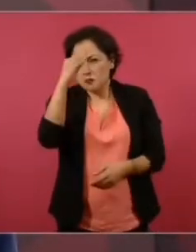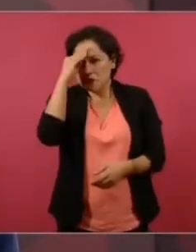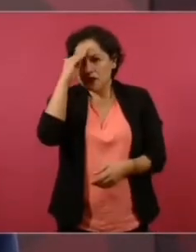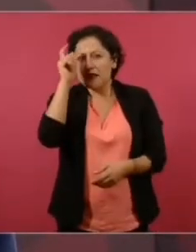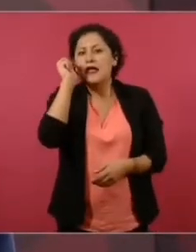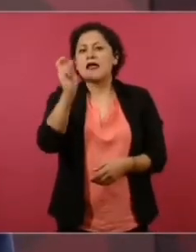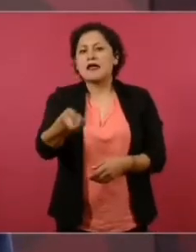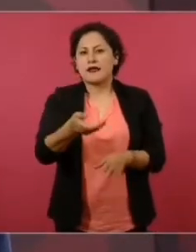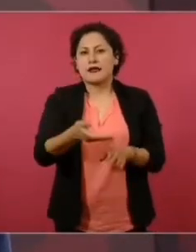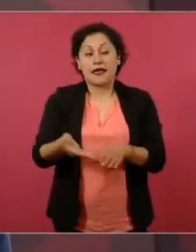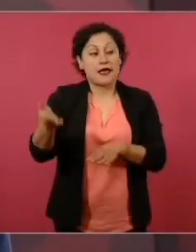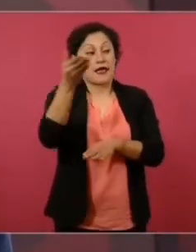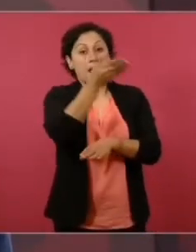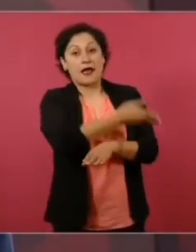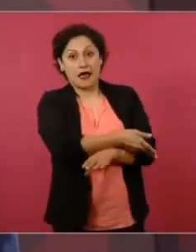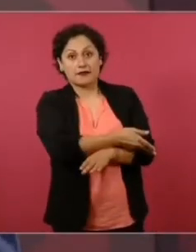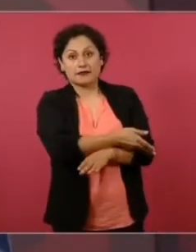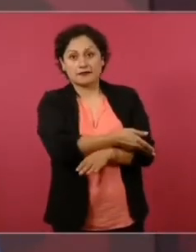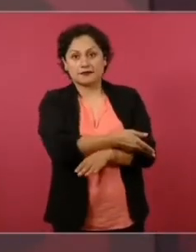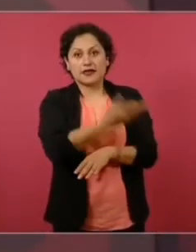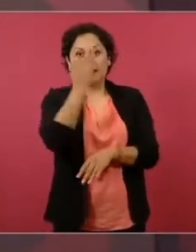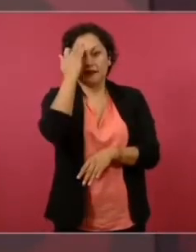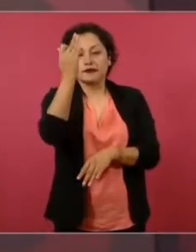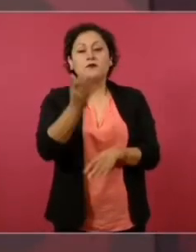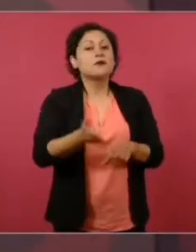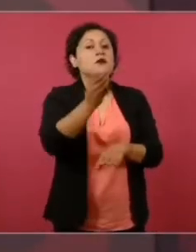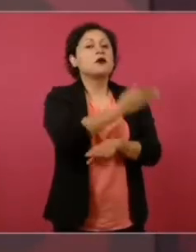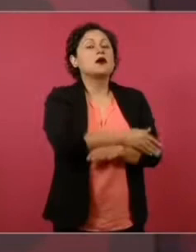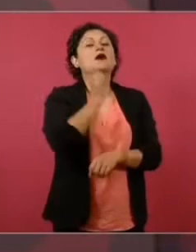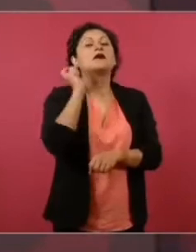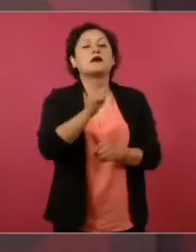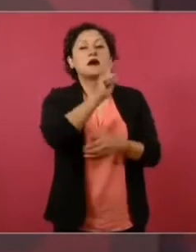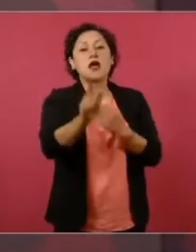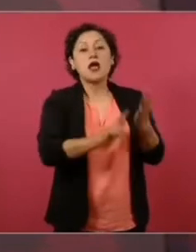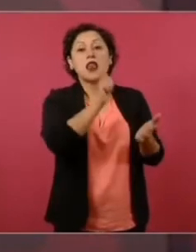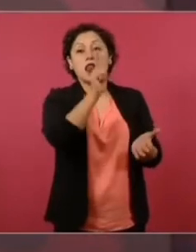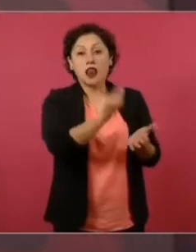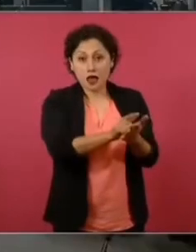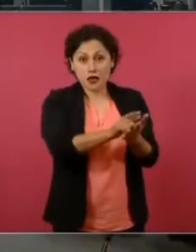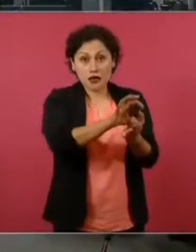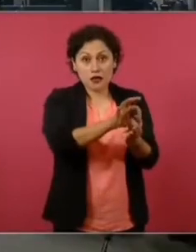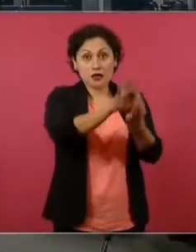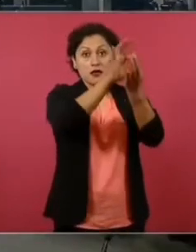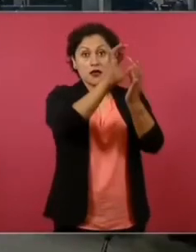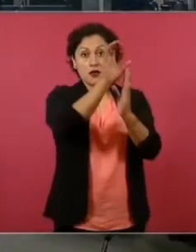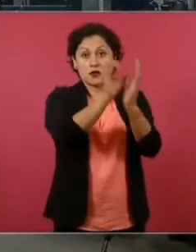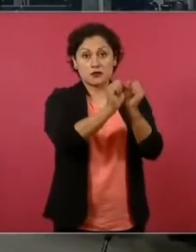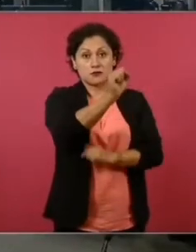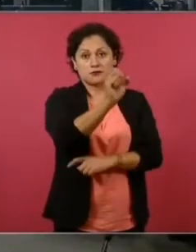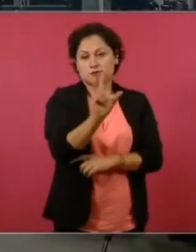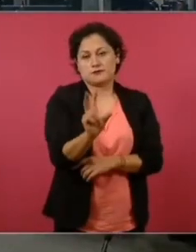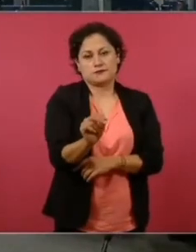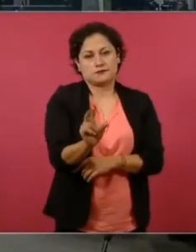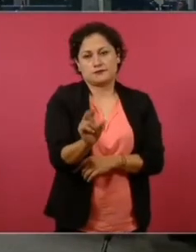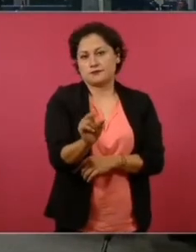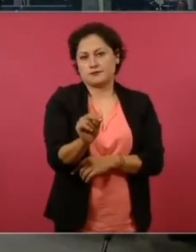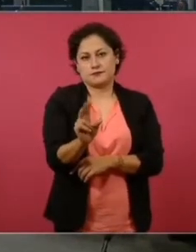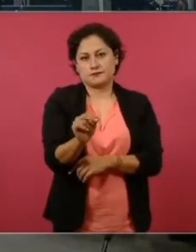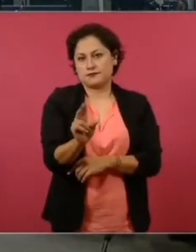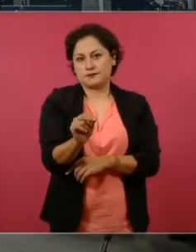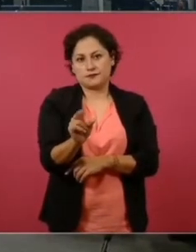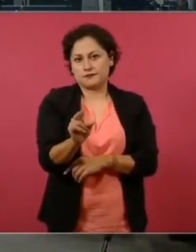no se reformaba la Constitución, solamente se logró al principio, porque había un